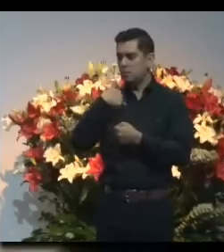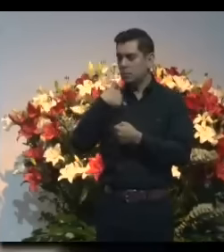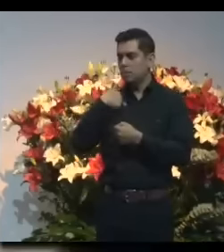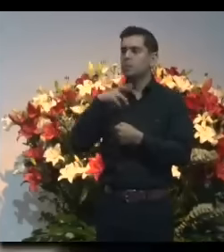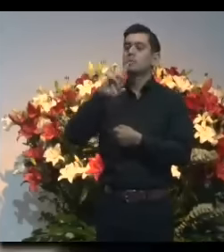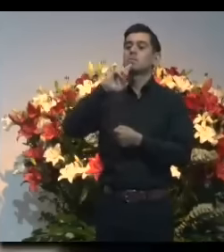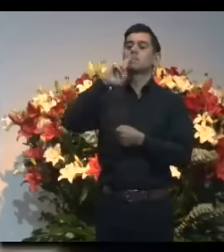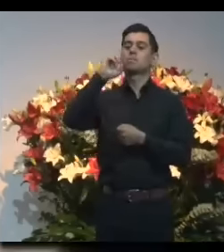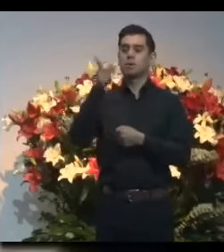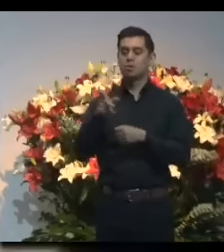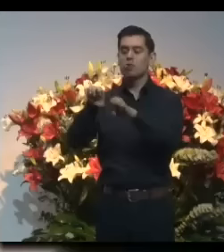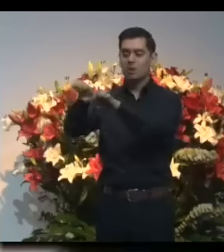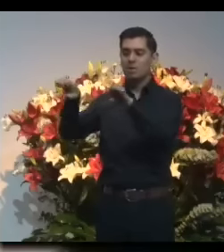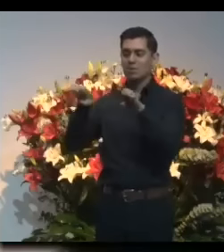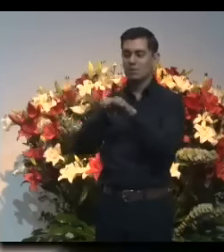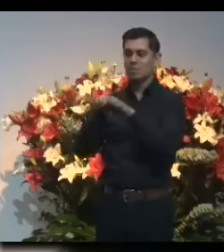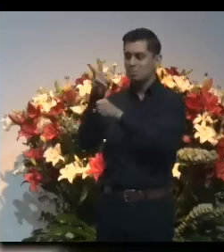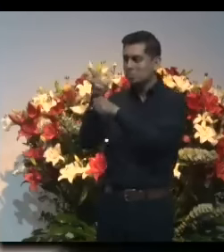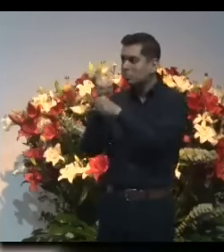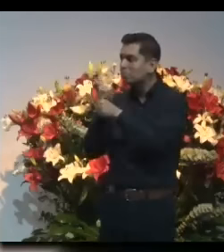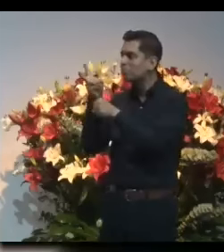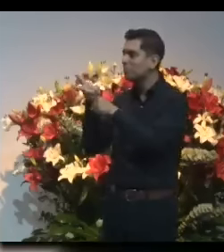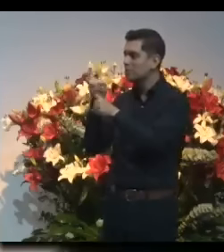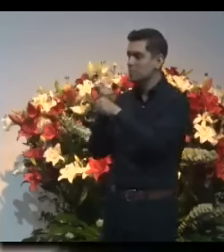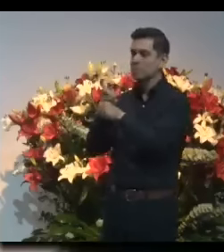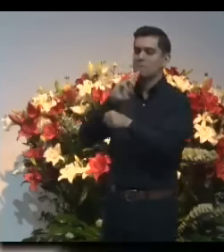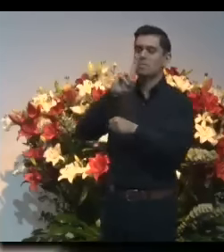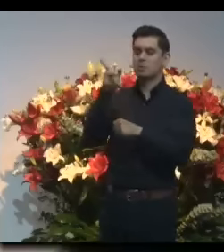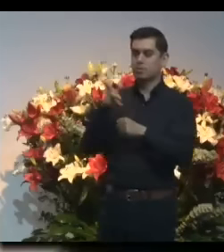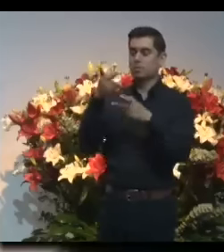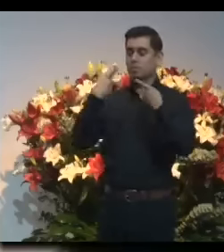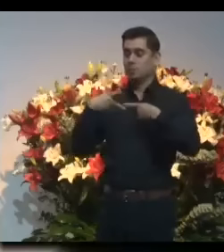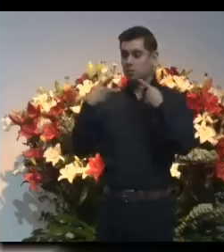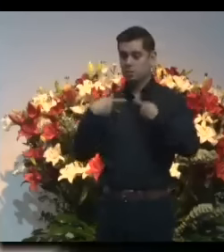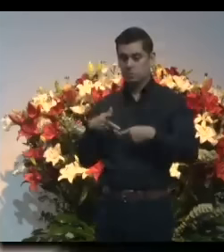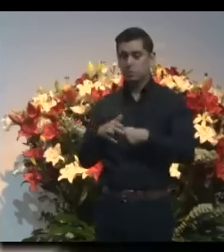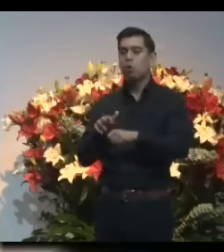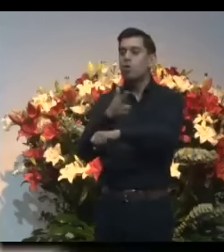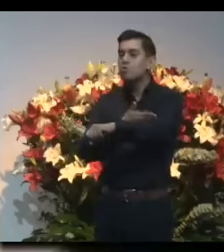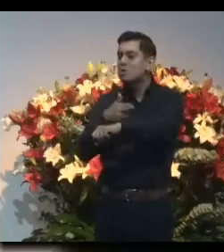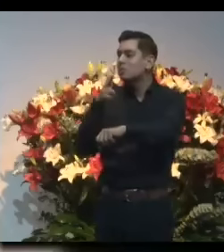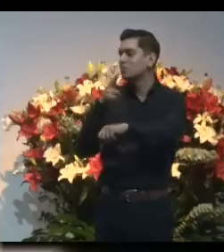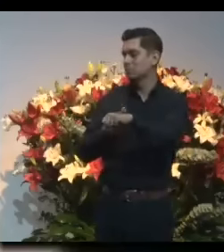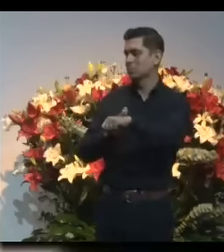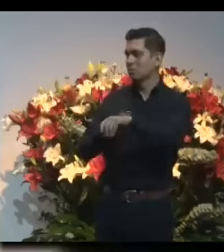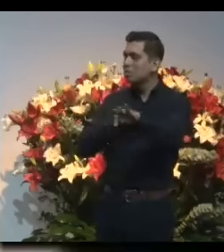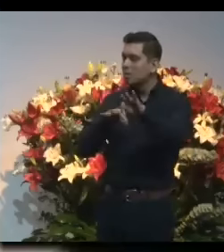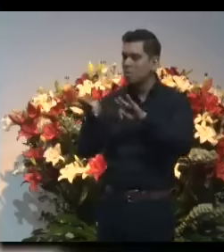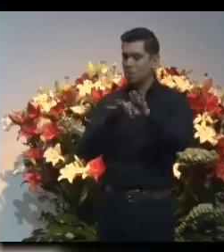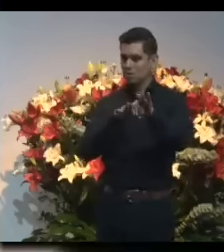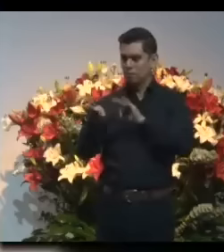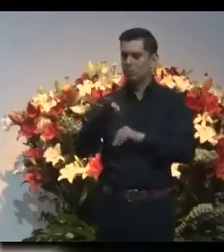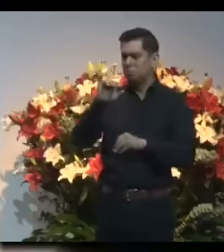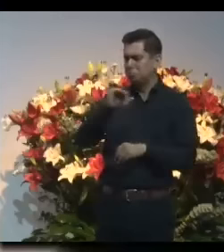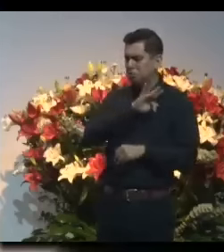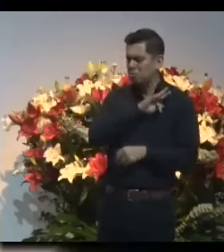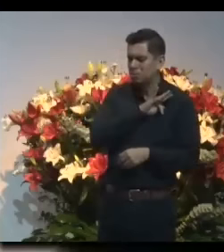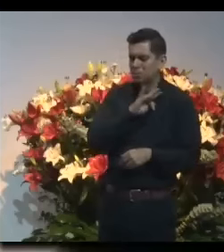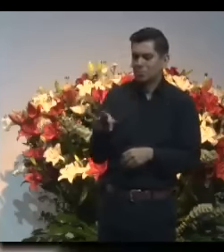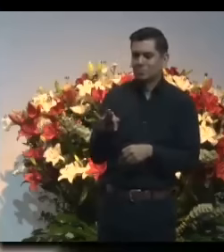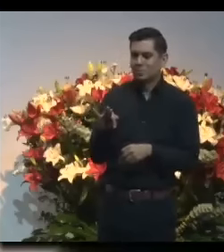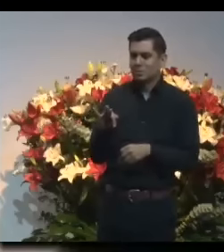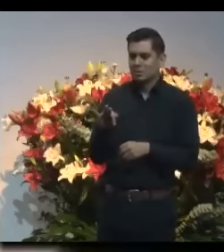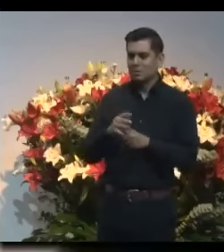los mejores. Yo he dicho claramente, personas honestas, trabajadoras, capaces, que se sometan